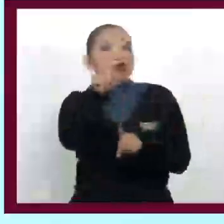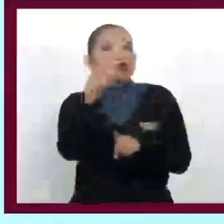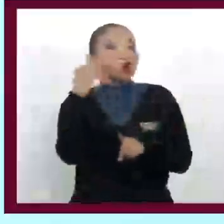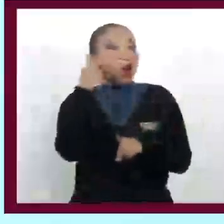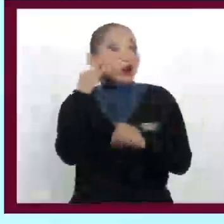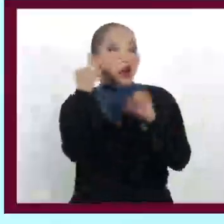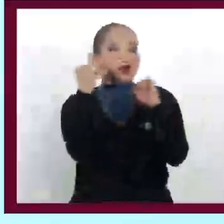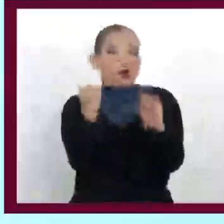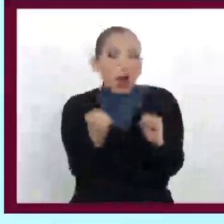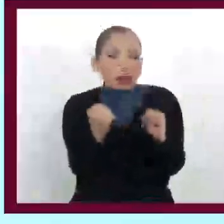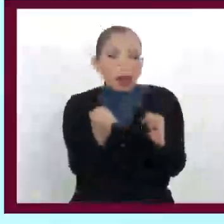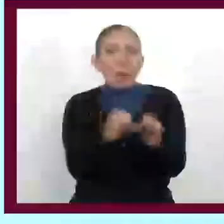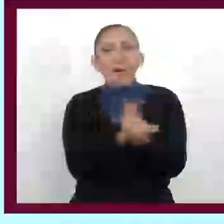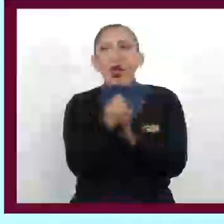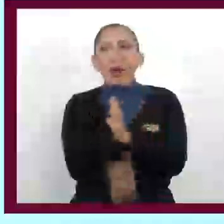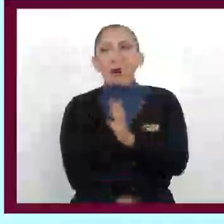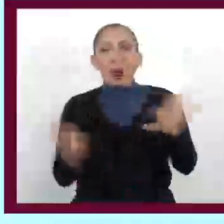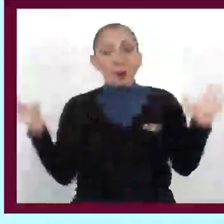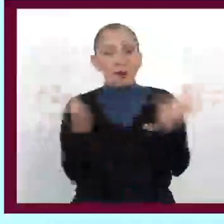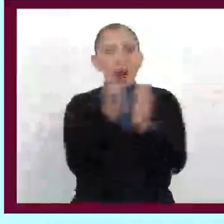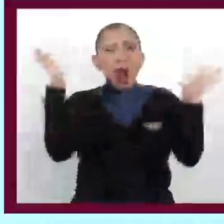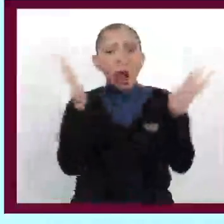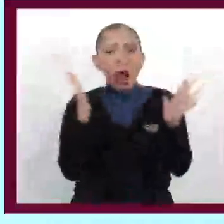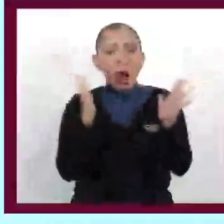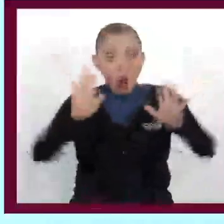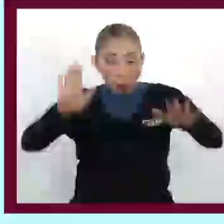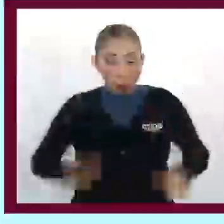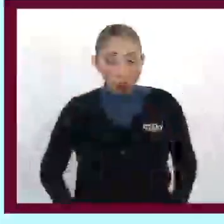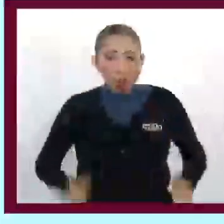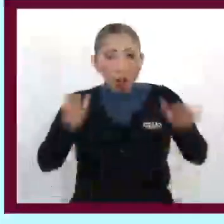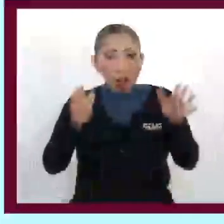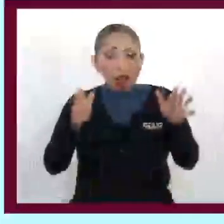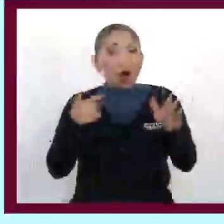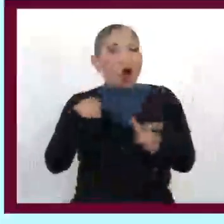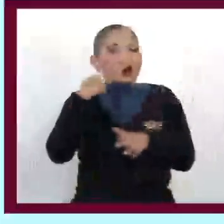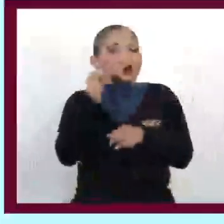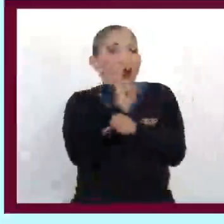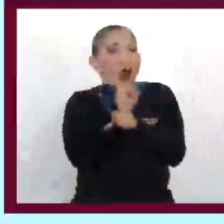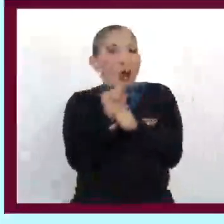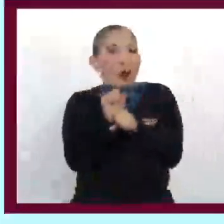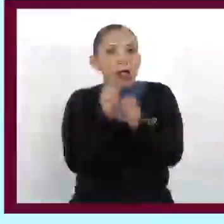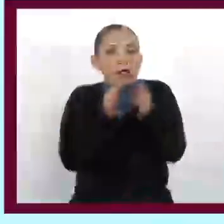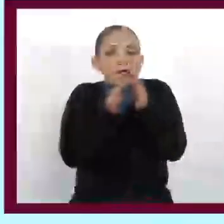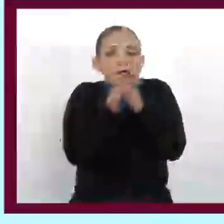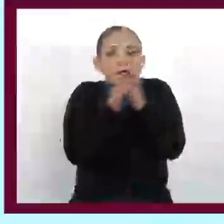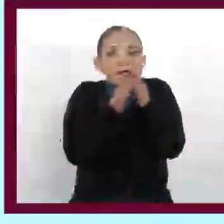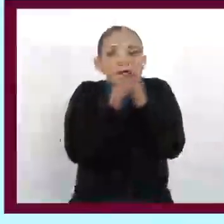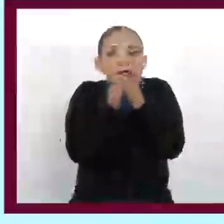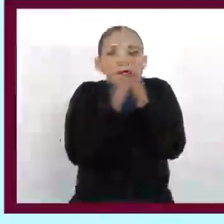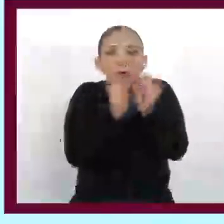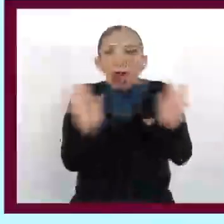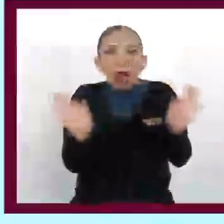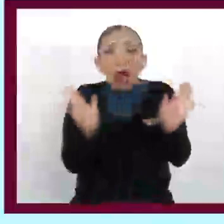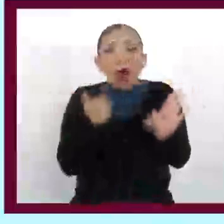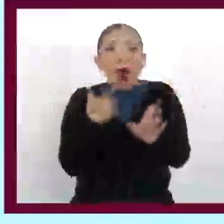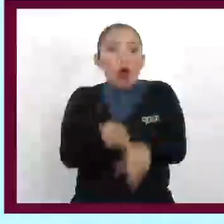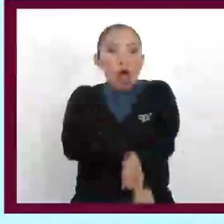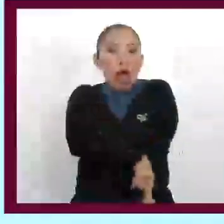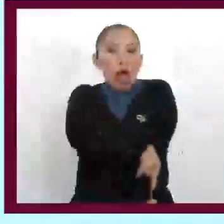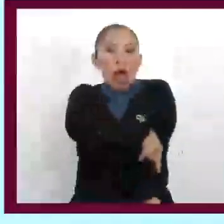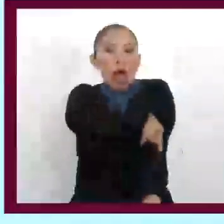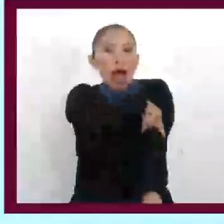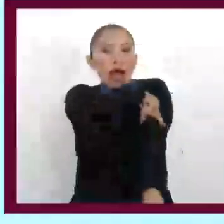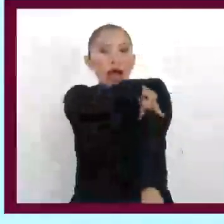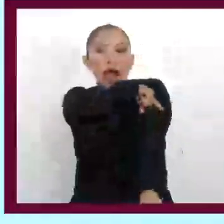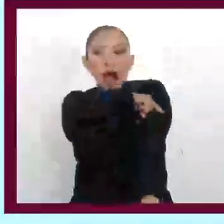que hagan sonidos fuertes como una palmada en las piernas, sonidos suaves como frotar las manos, sonidos